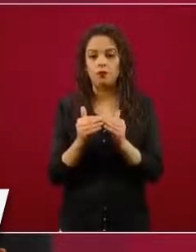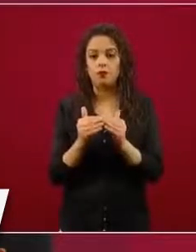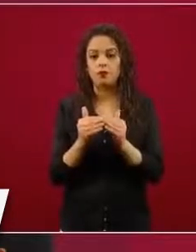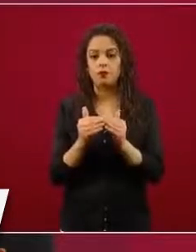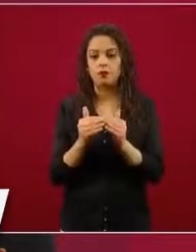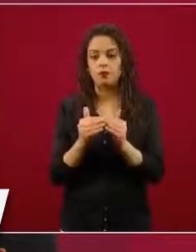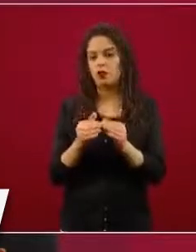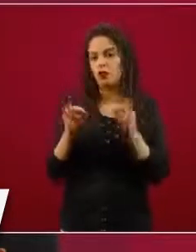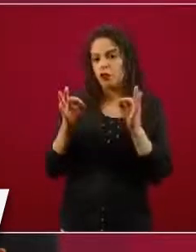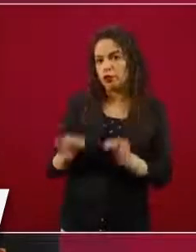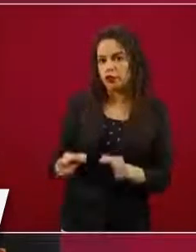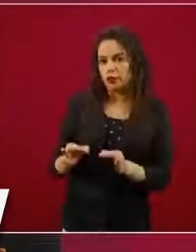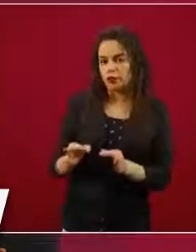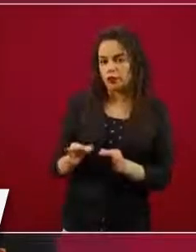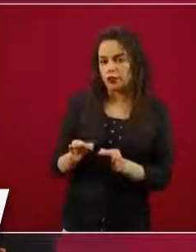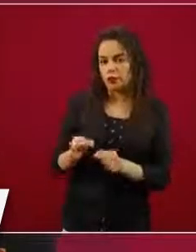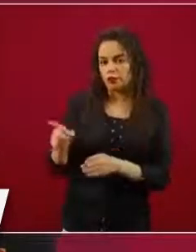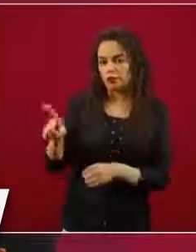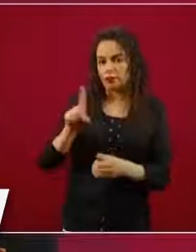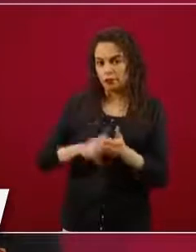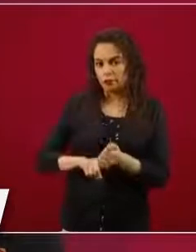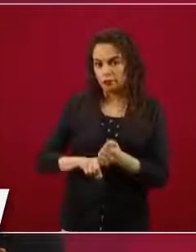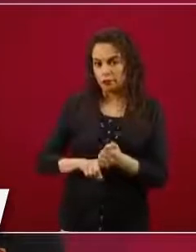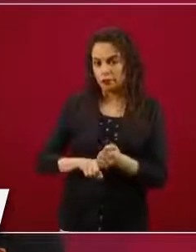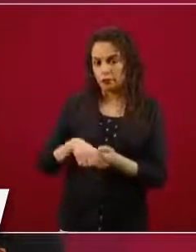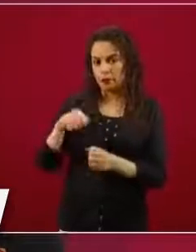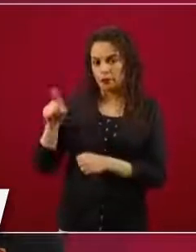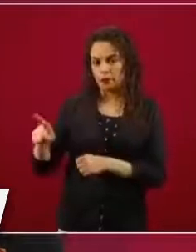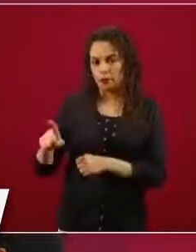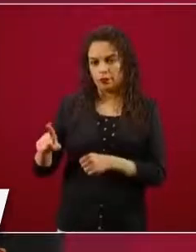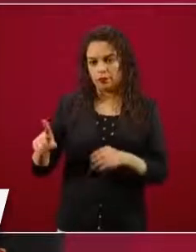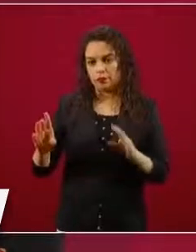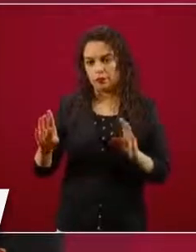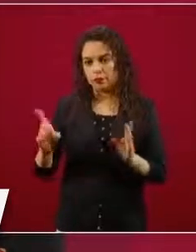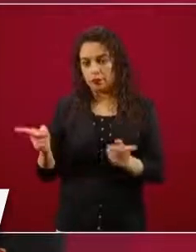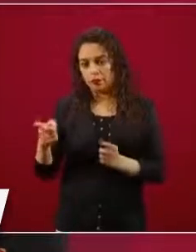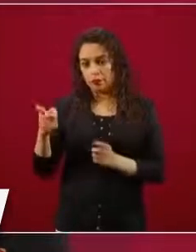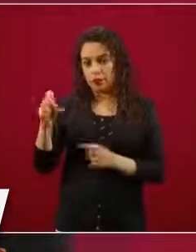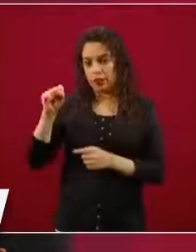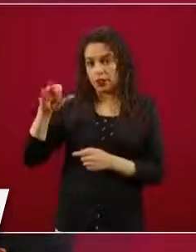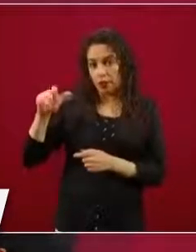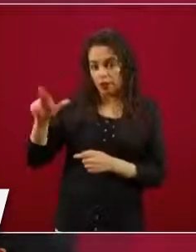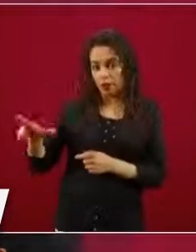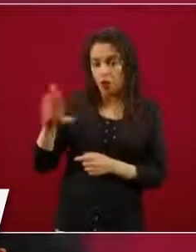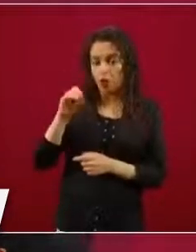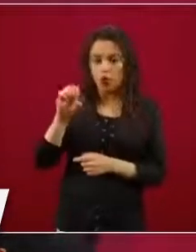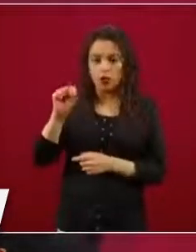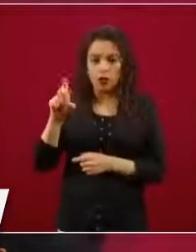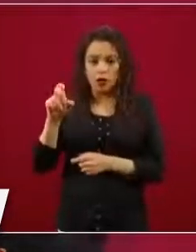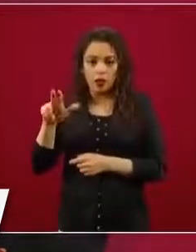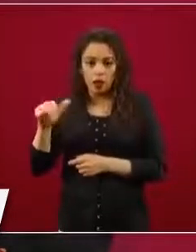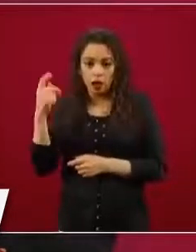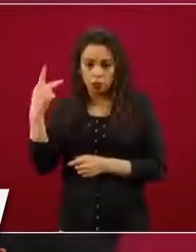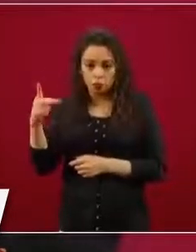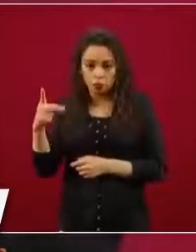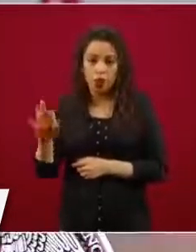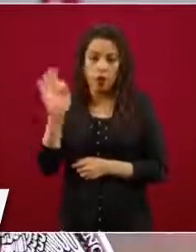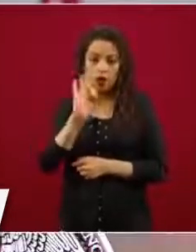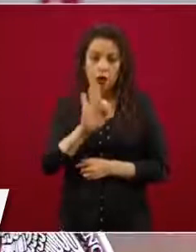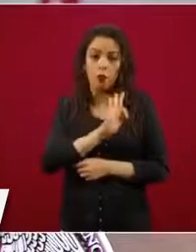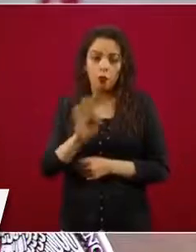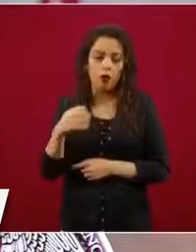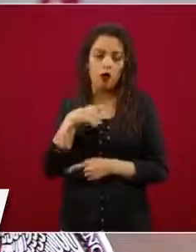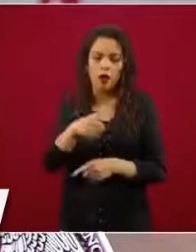oficiales, ya sea de la defensa, ya sea de Marina, donde se pueda,